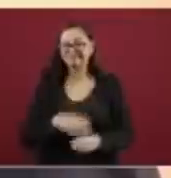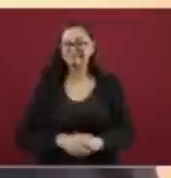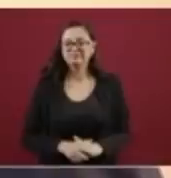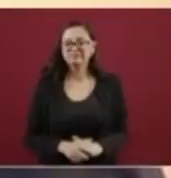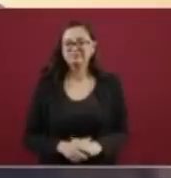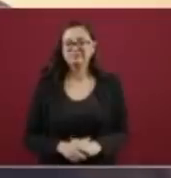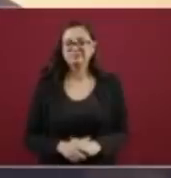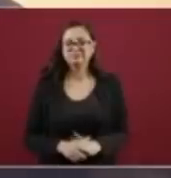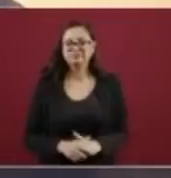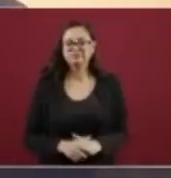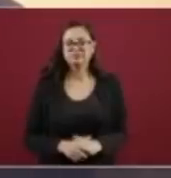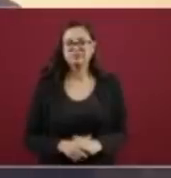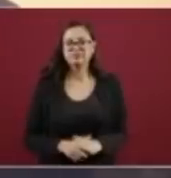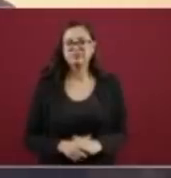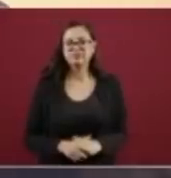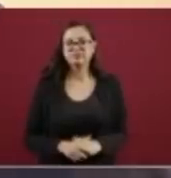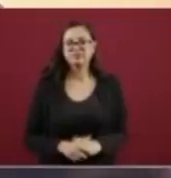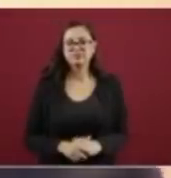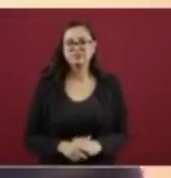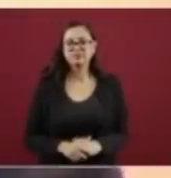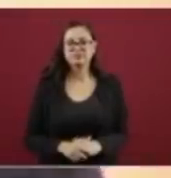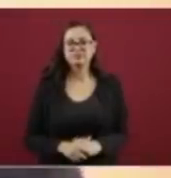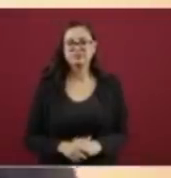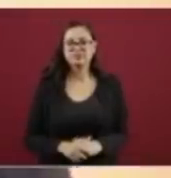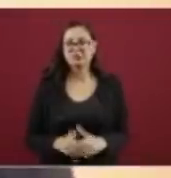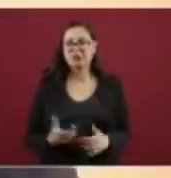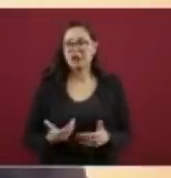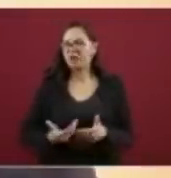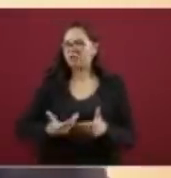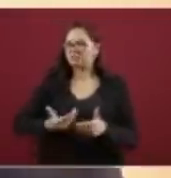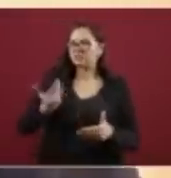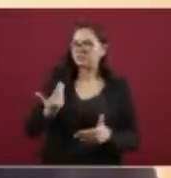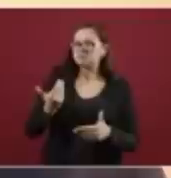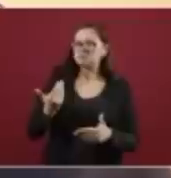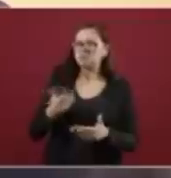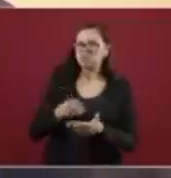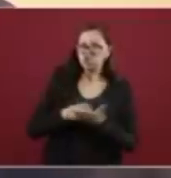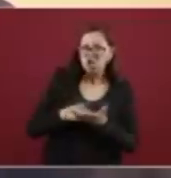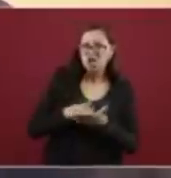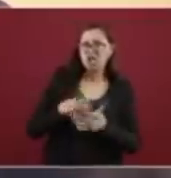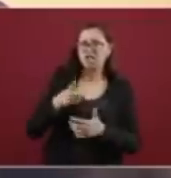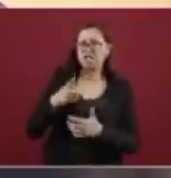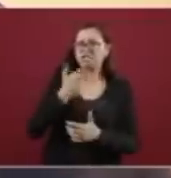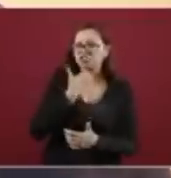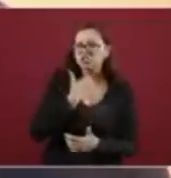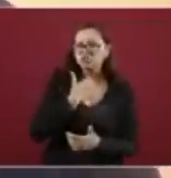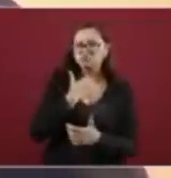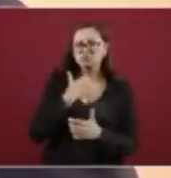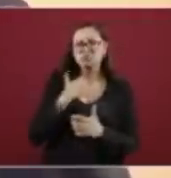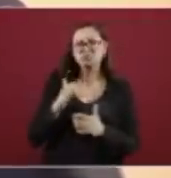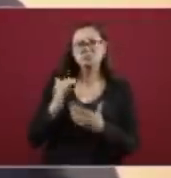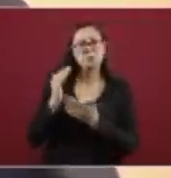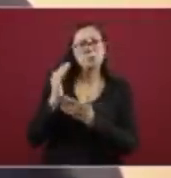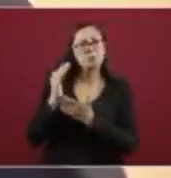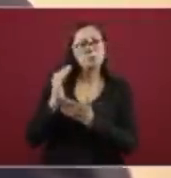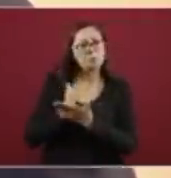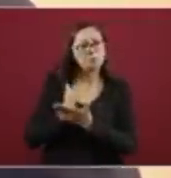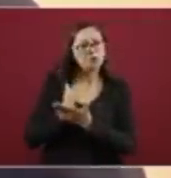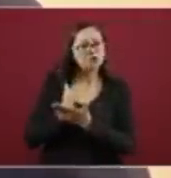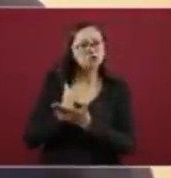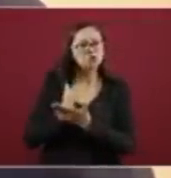no había tanto consumo no se incrementaba el